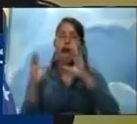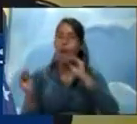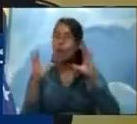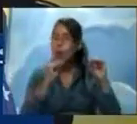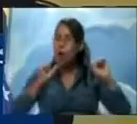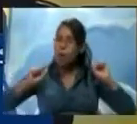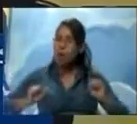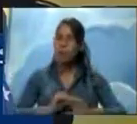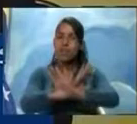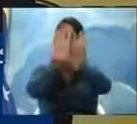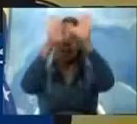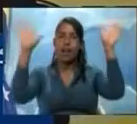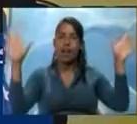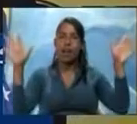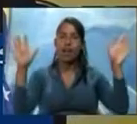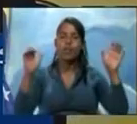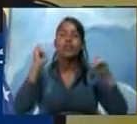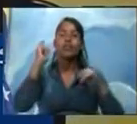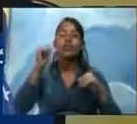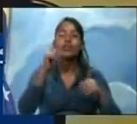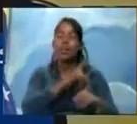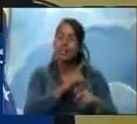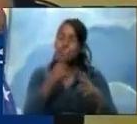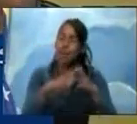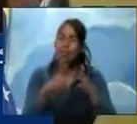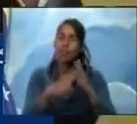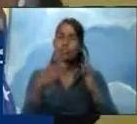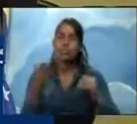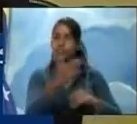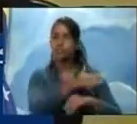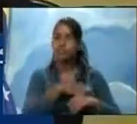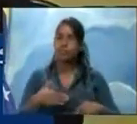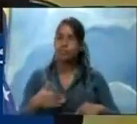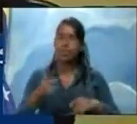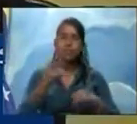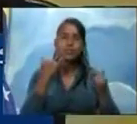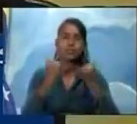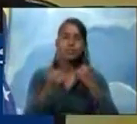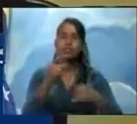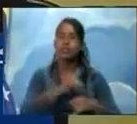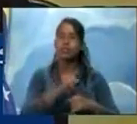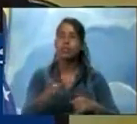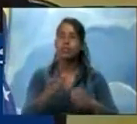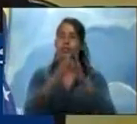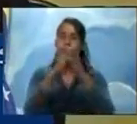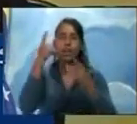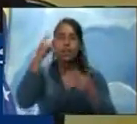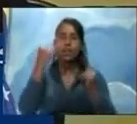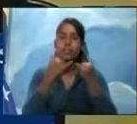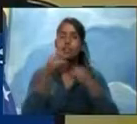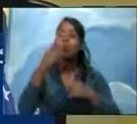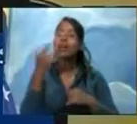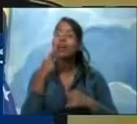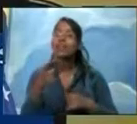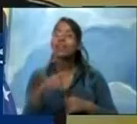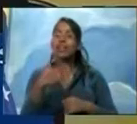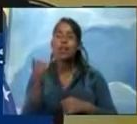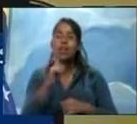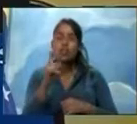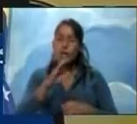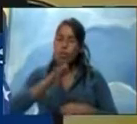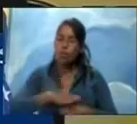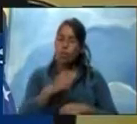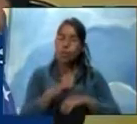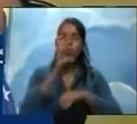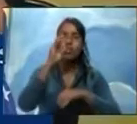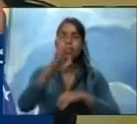habla bien claro. Y una de las cosas que quiero para terminar y para concluir, lo que dicen que no podemos